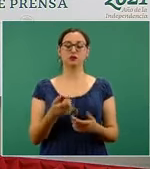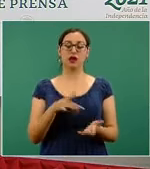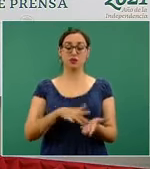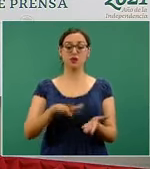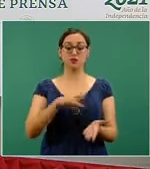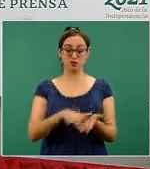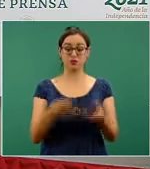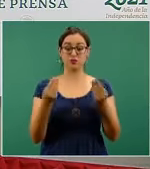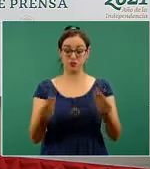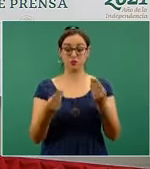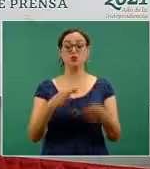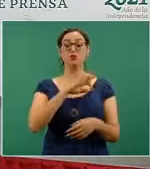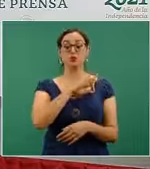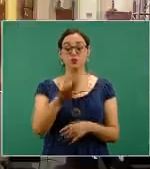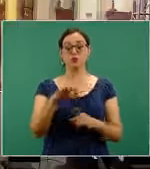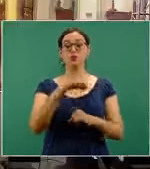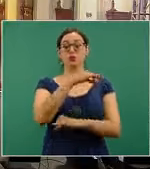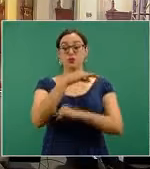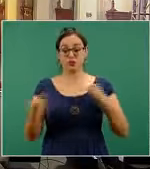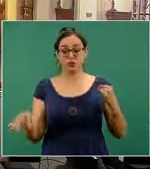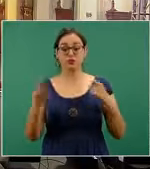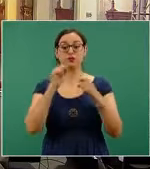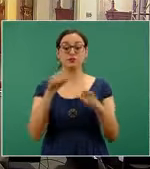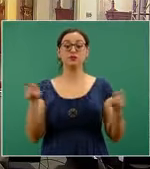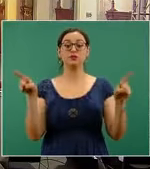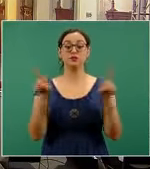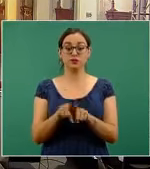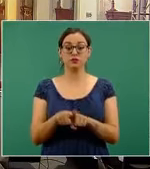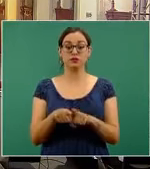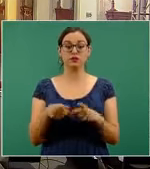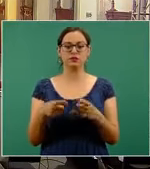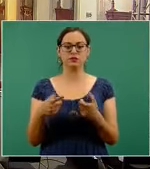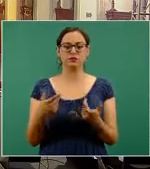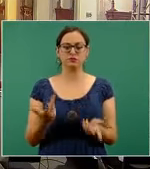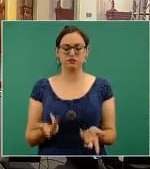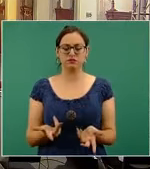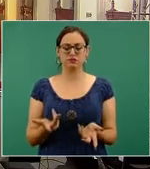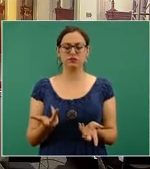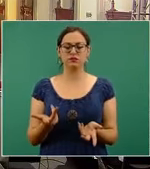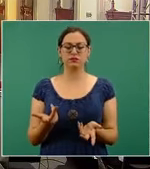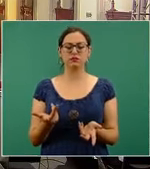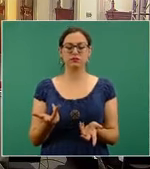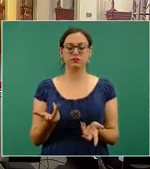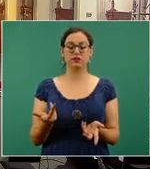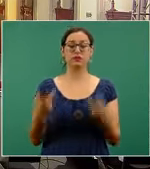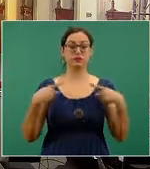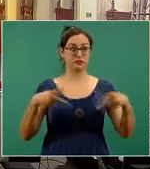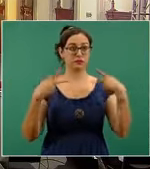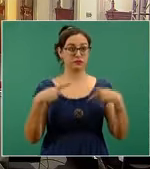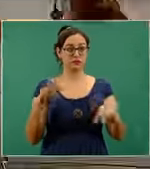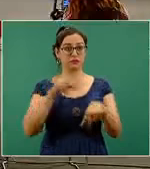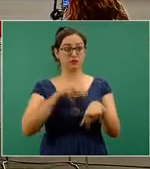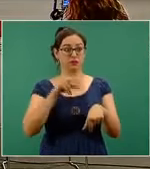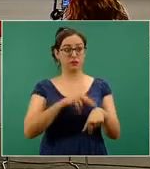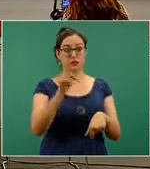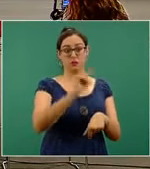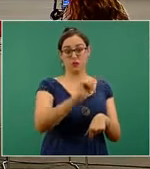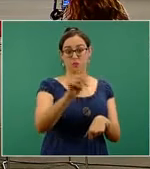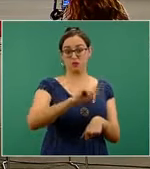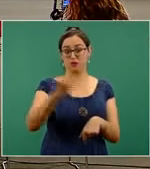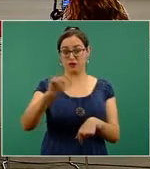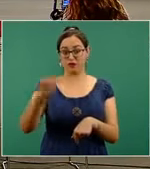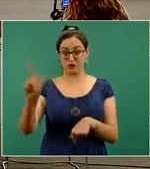finalmente, pues el aprender a trabajar fuera de los hilos. Los profesionales de la salud no deben de